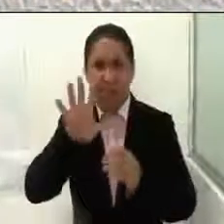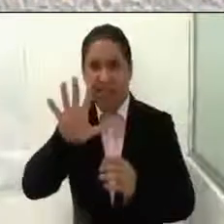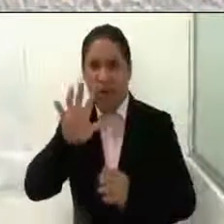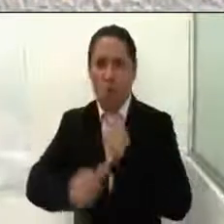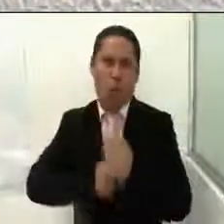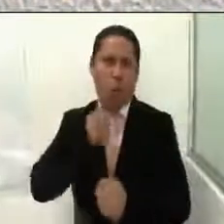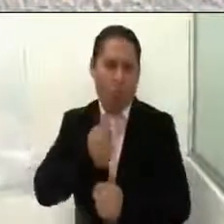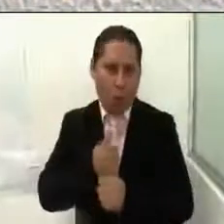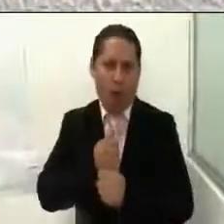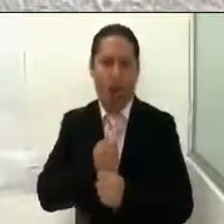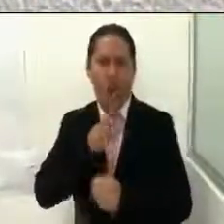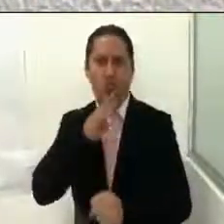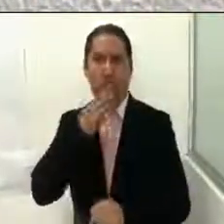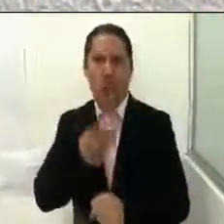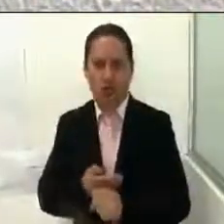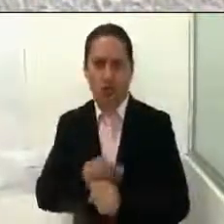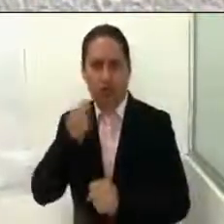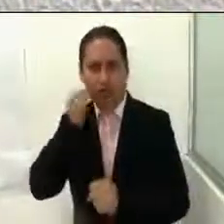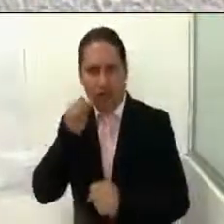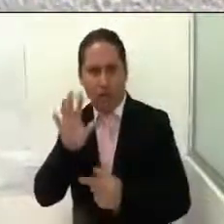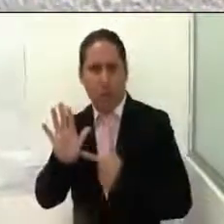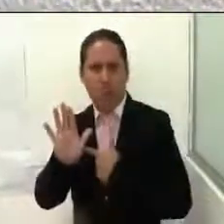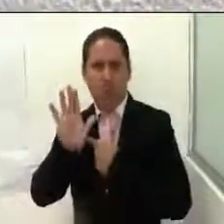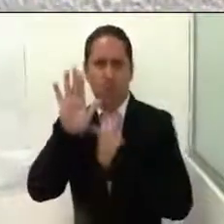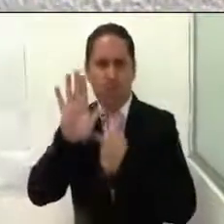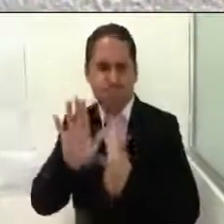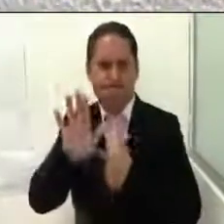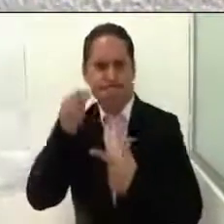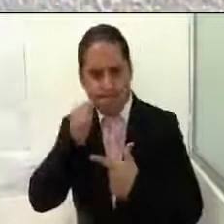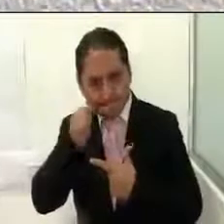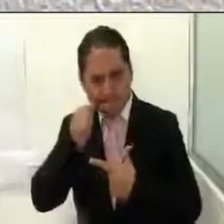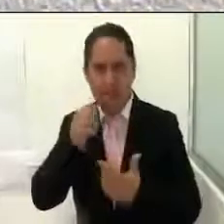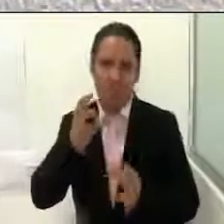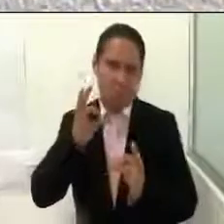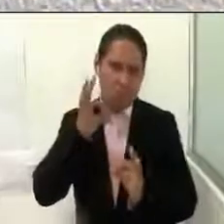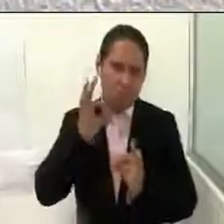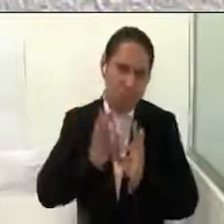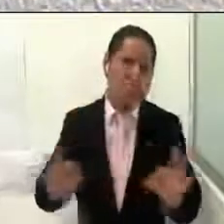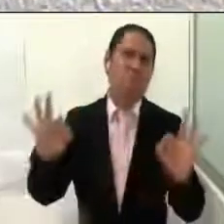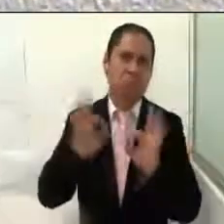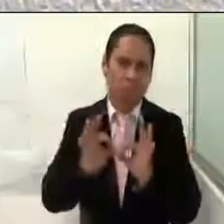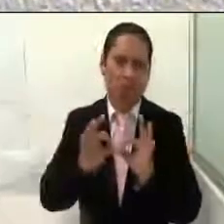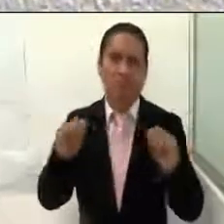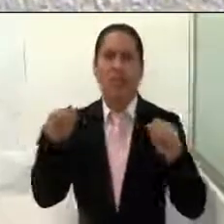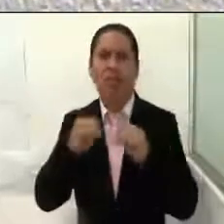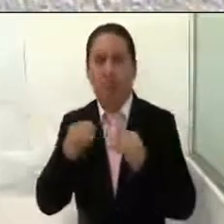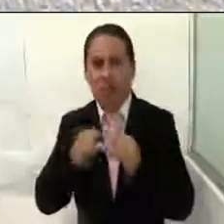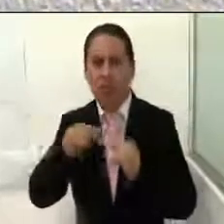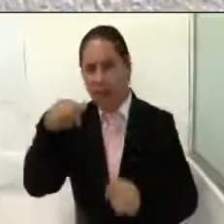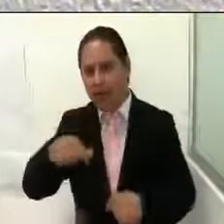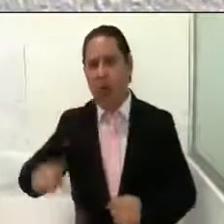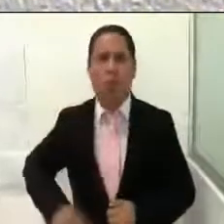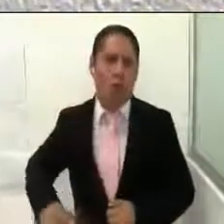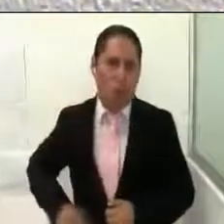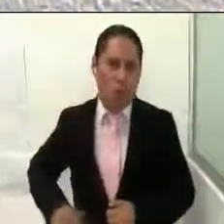frente de este es tan noble y tan importante dependencia del ejecutivo pues nos